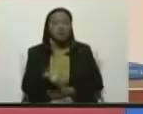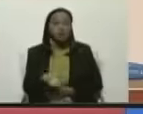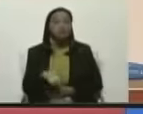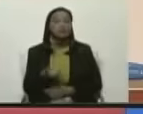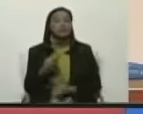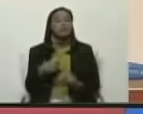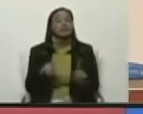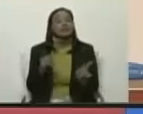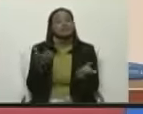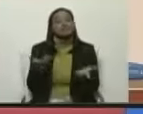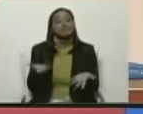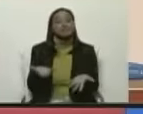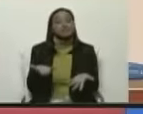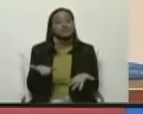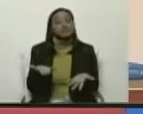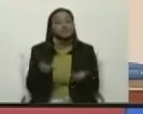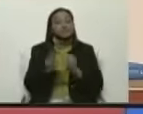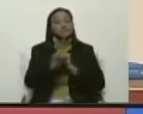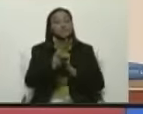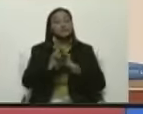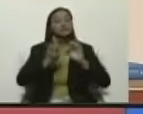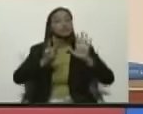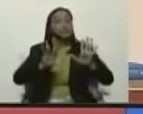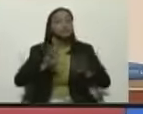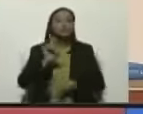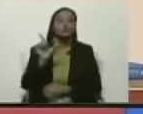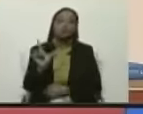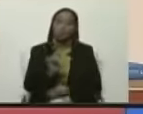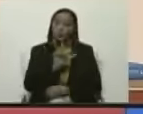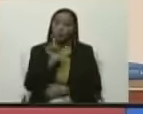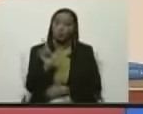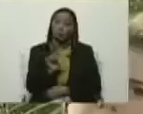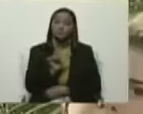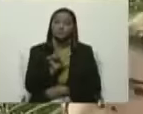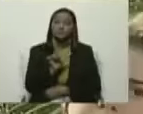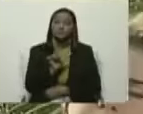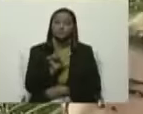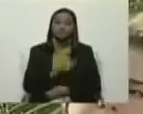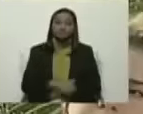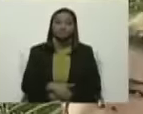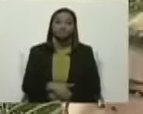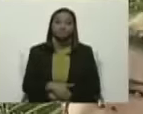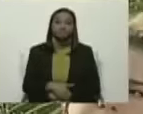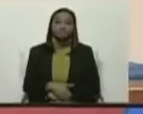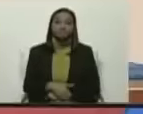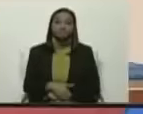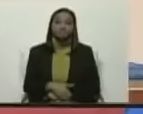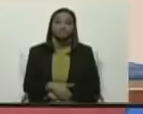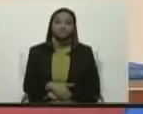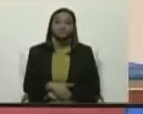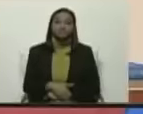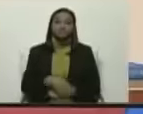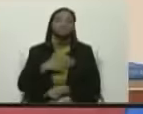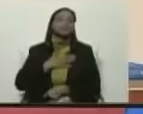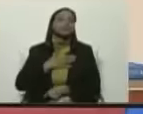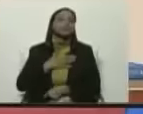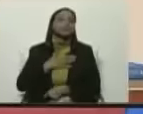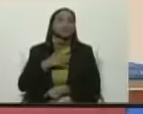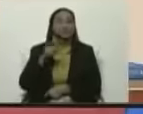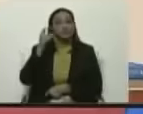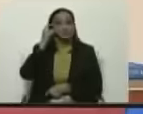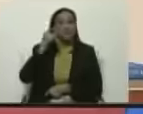cara. El 28 de julio, mira, esto es lo que nosotros hicimos